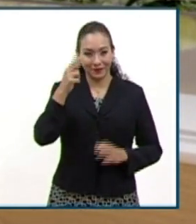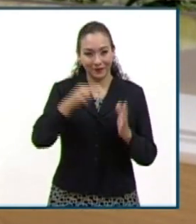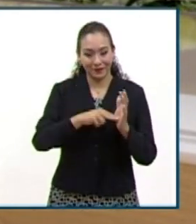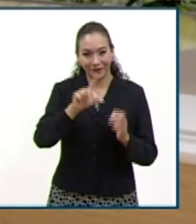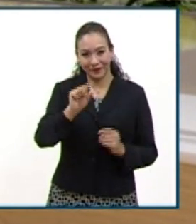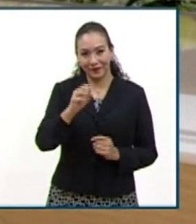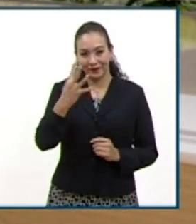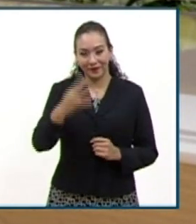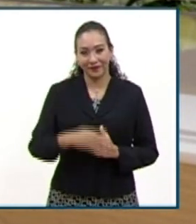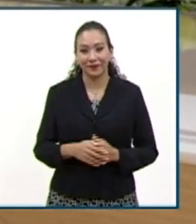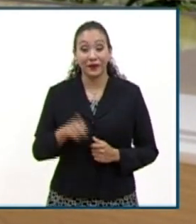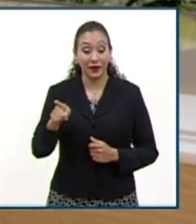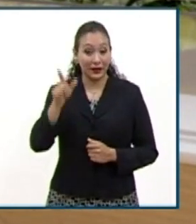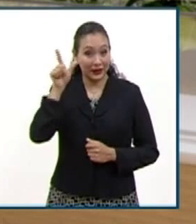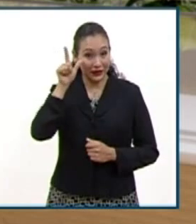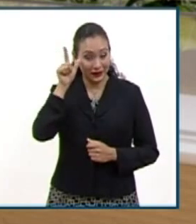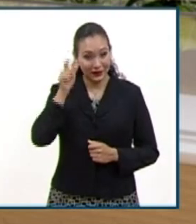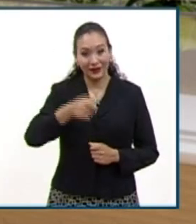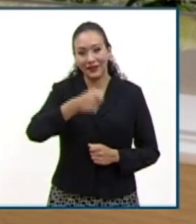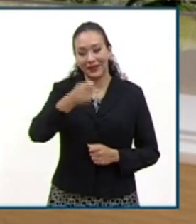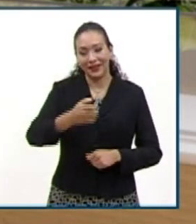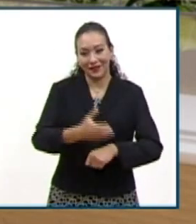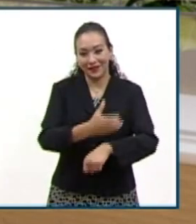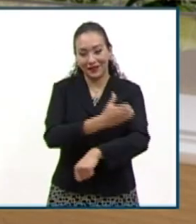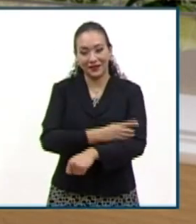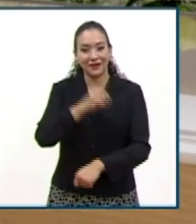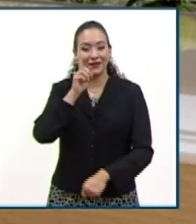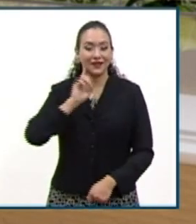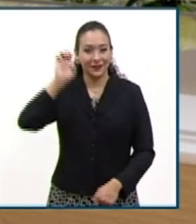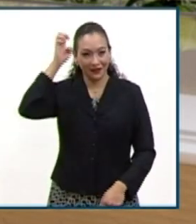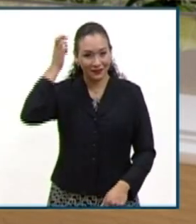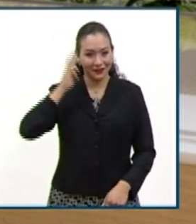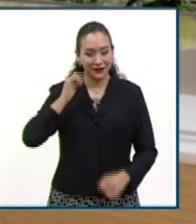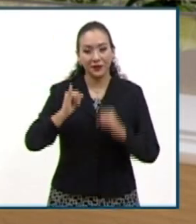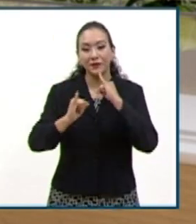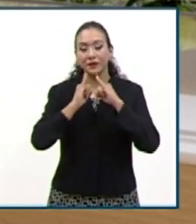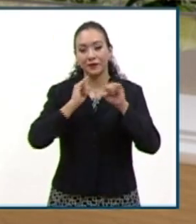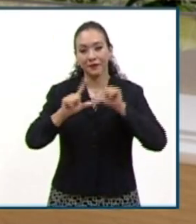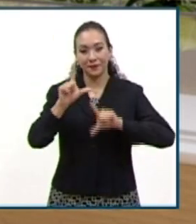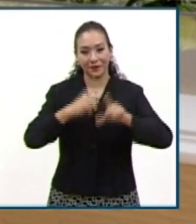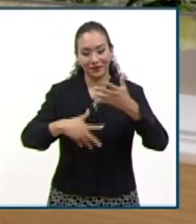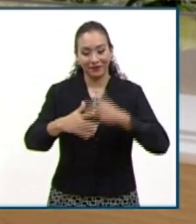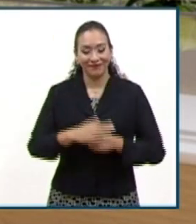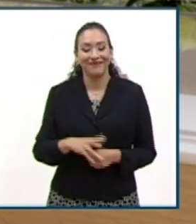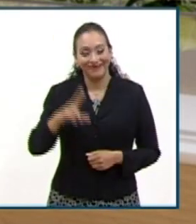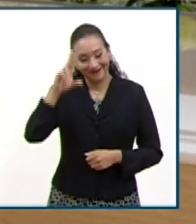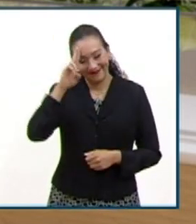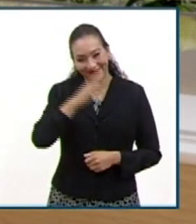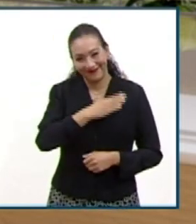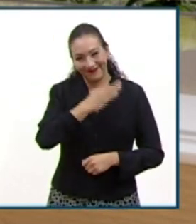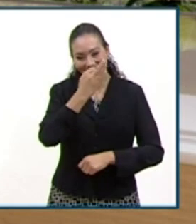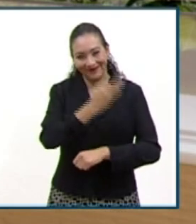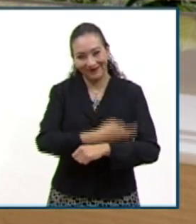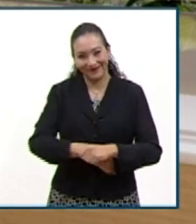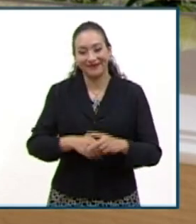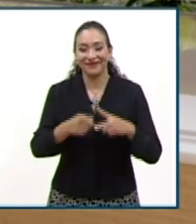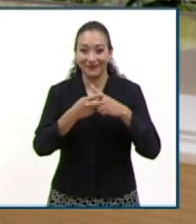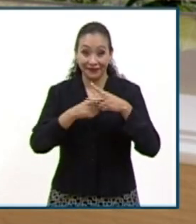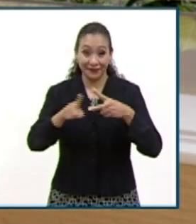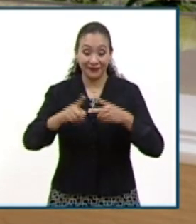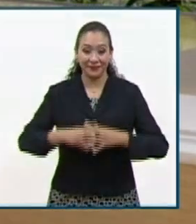2024. Soy Laura Murillo y saludo a mi compañera Eusidis Rostro en la interpretación en lengua de señas mexicana. Así